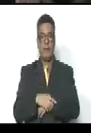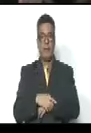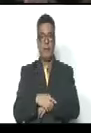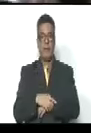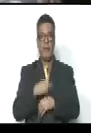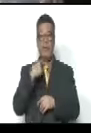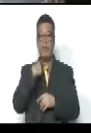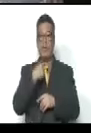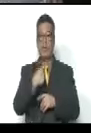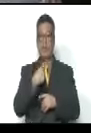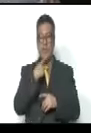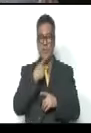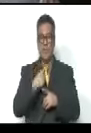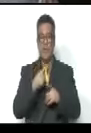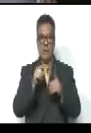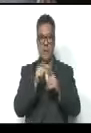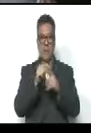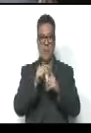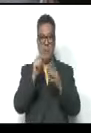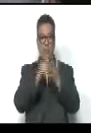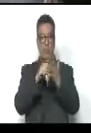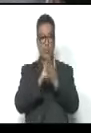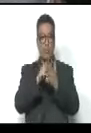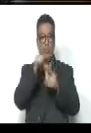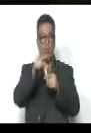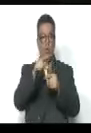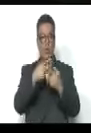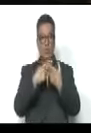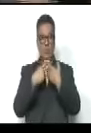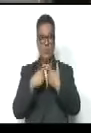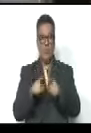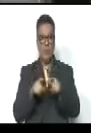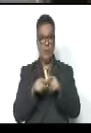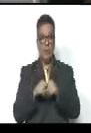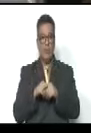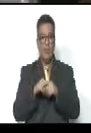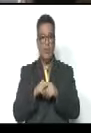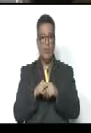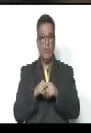He pedido la palabra para un punto específico, pero